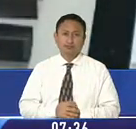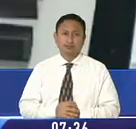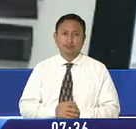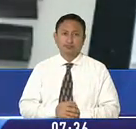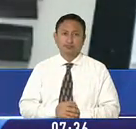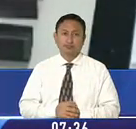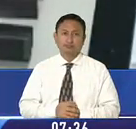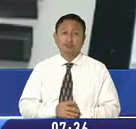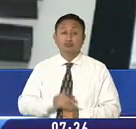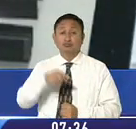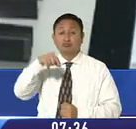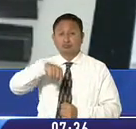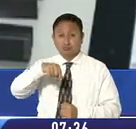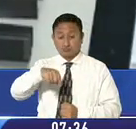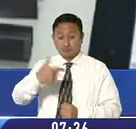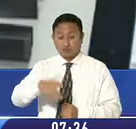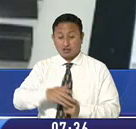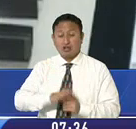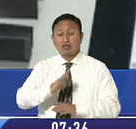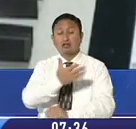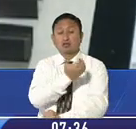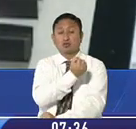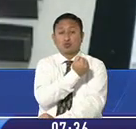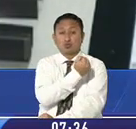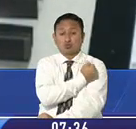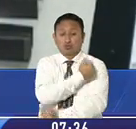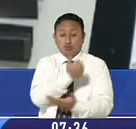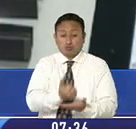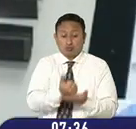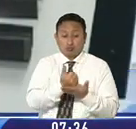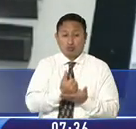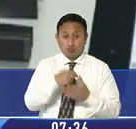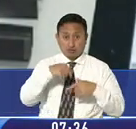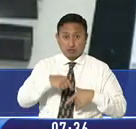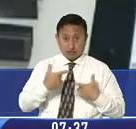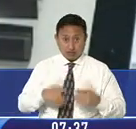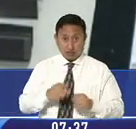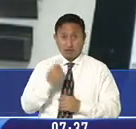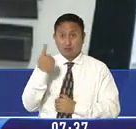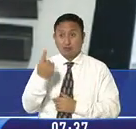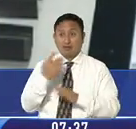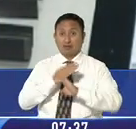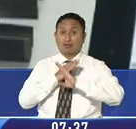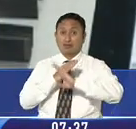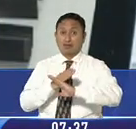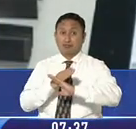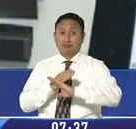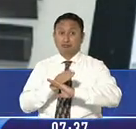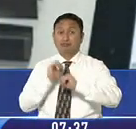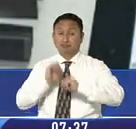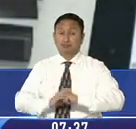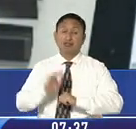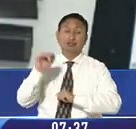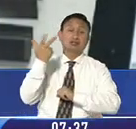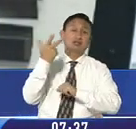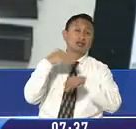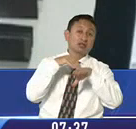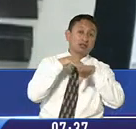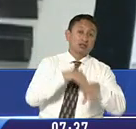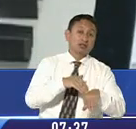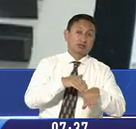dada por las vacunas y por la gente que se ha contagiado. Y por el refuerzo de la tercera dosis,